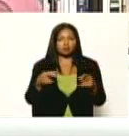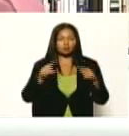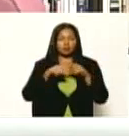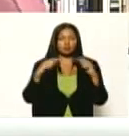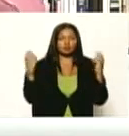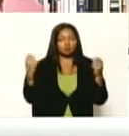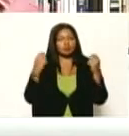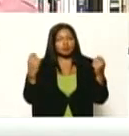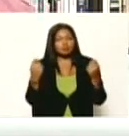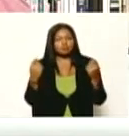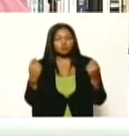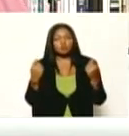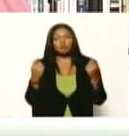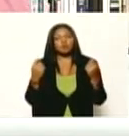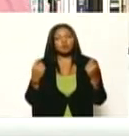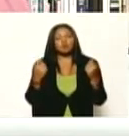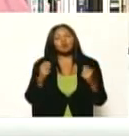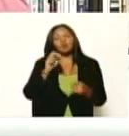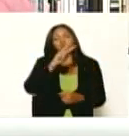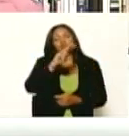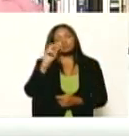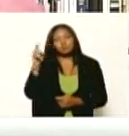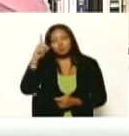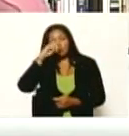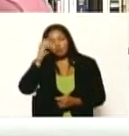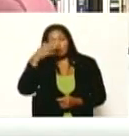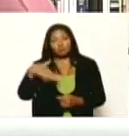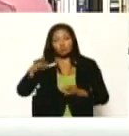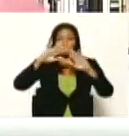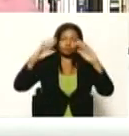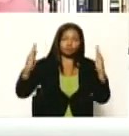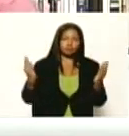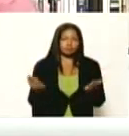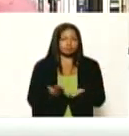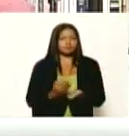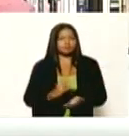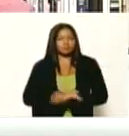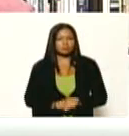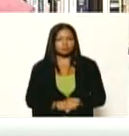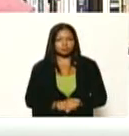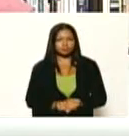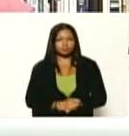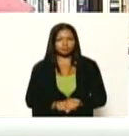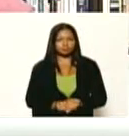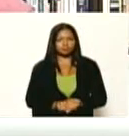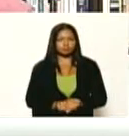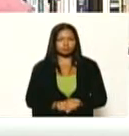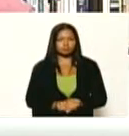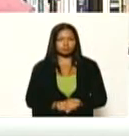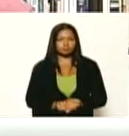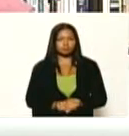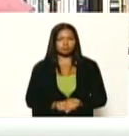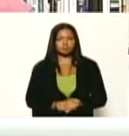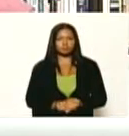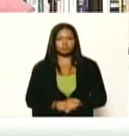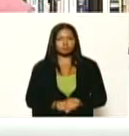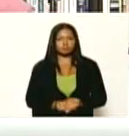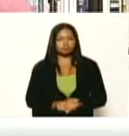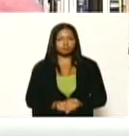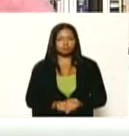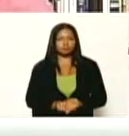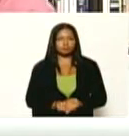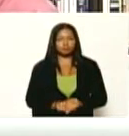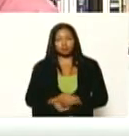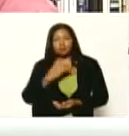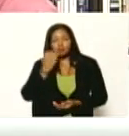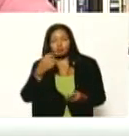Congreso Bicentenario de los Pueblos del Mundo, verdaderamente. Un ejemplo, algo que